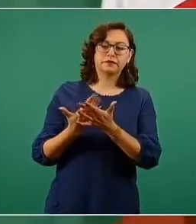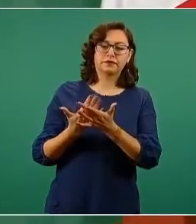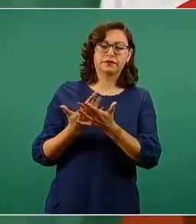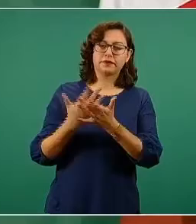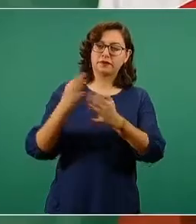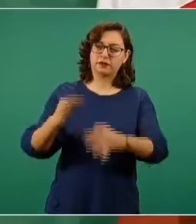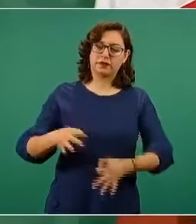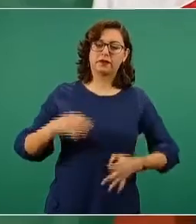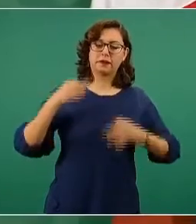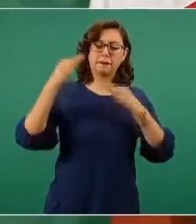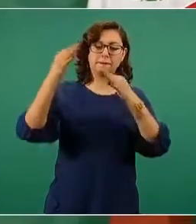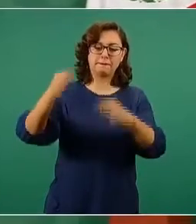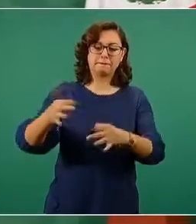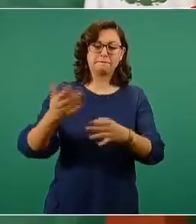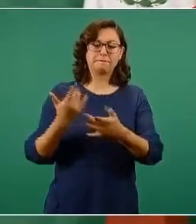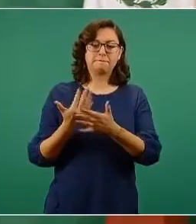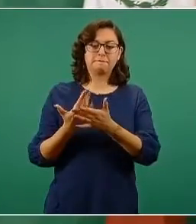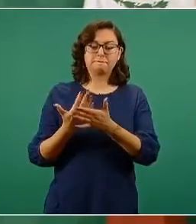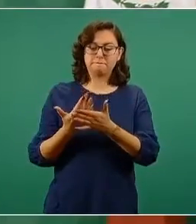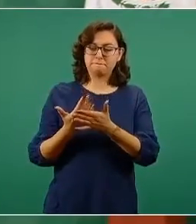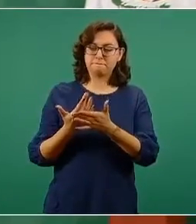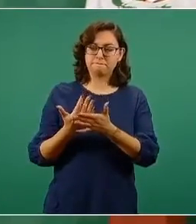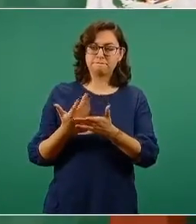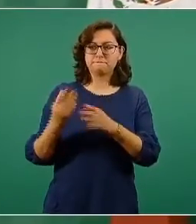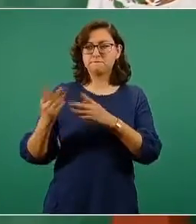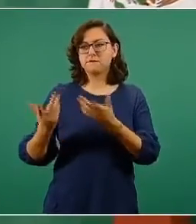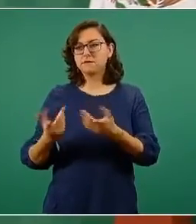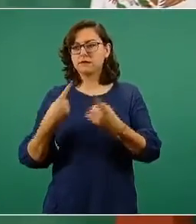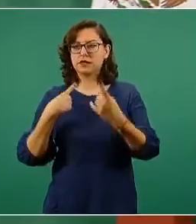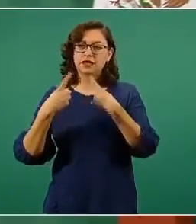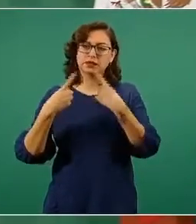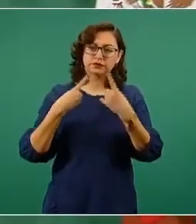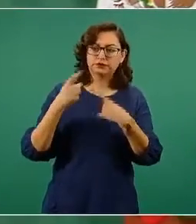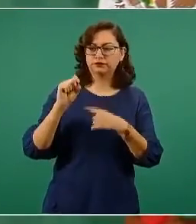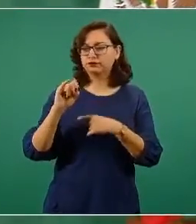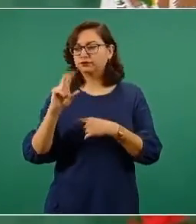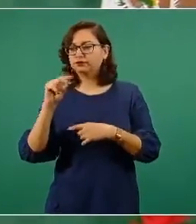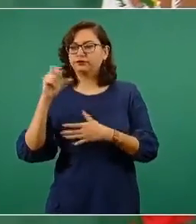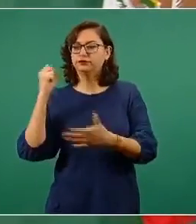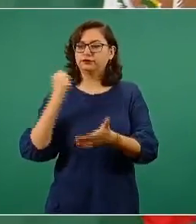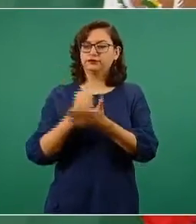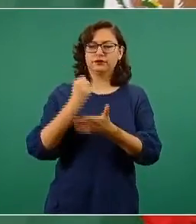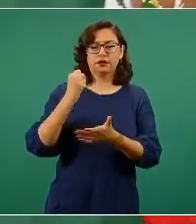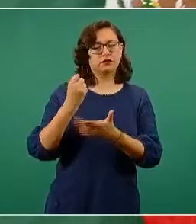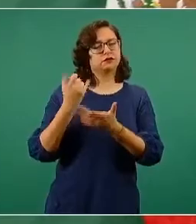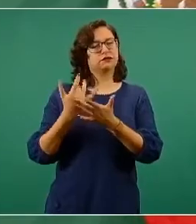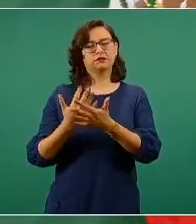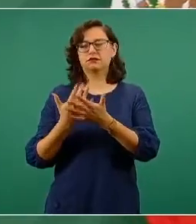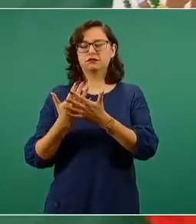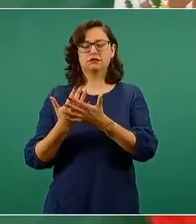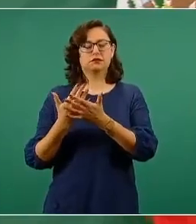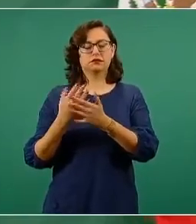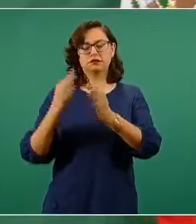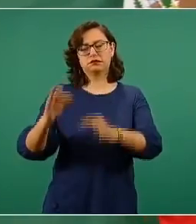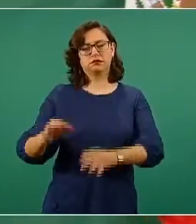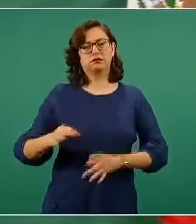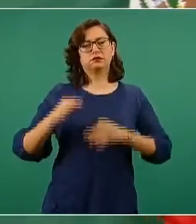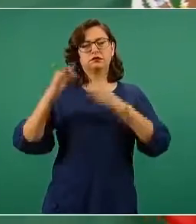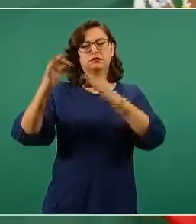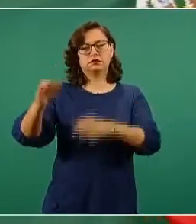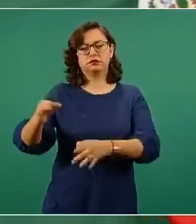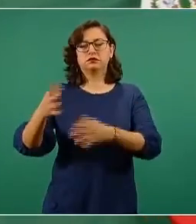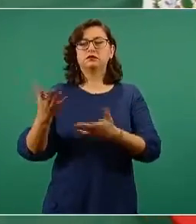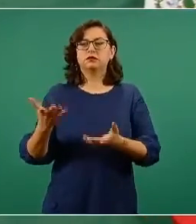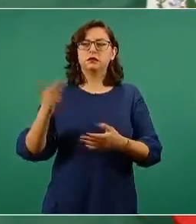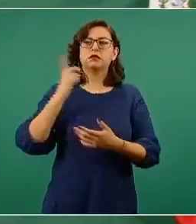su discusión y, en su caso, la aprobación de esta reforma. Se habló con los